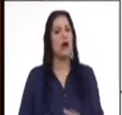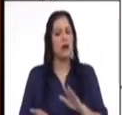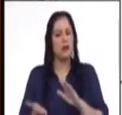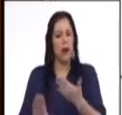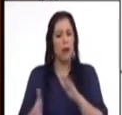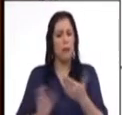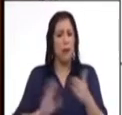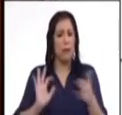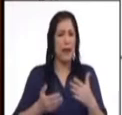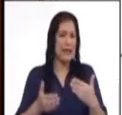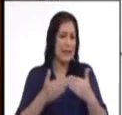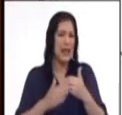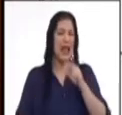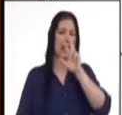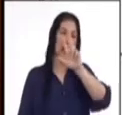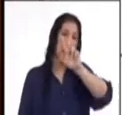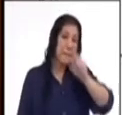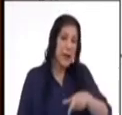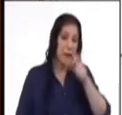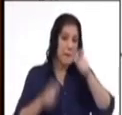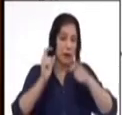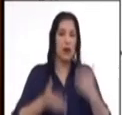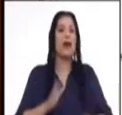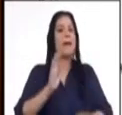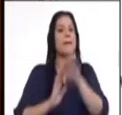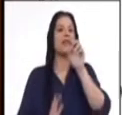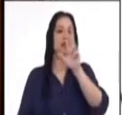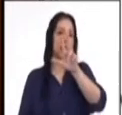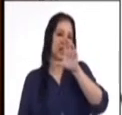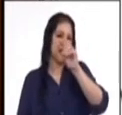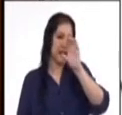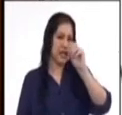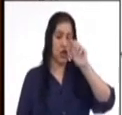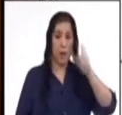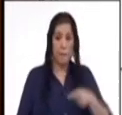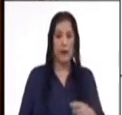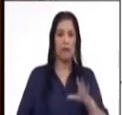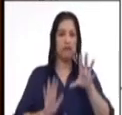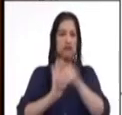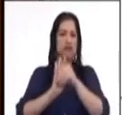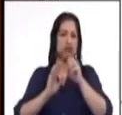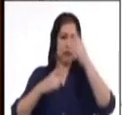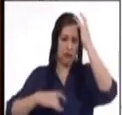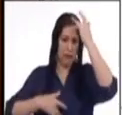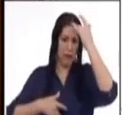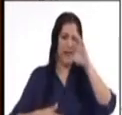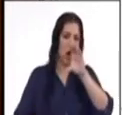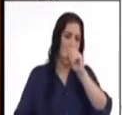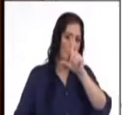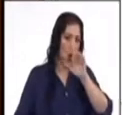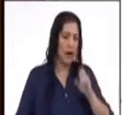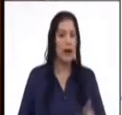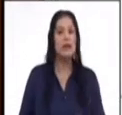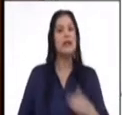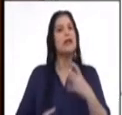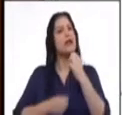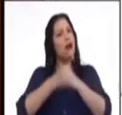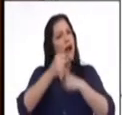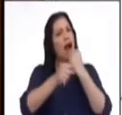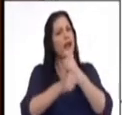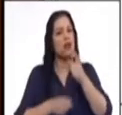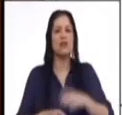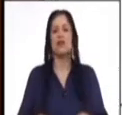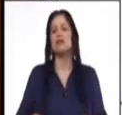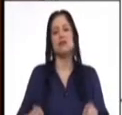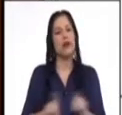casi 3.000 peruanos y de más de 300.000 contagiados. Lamentablemente, a lo largo de la historia, estas condiciones